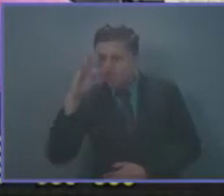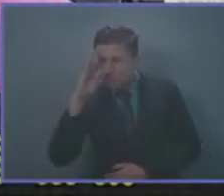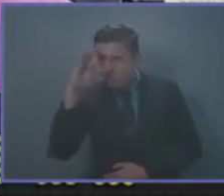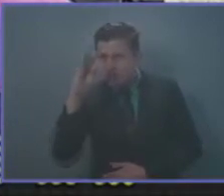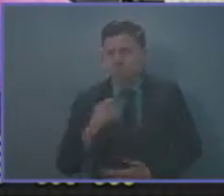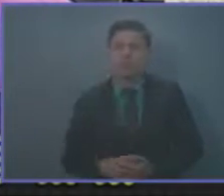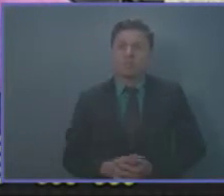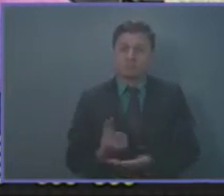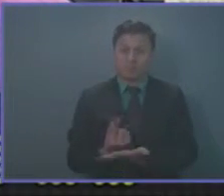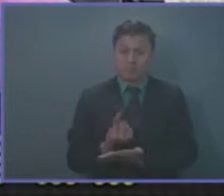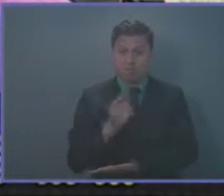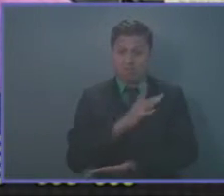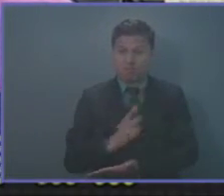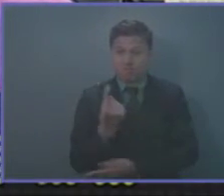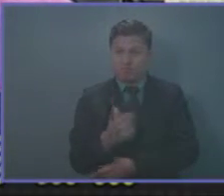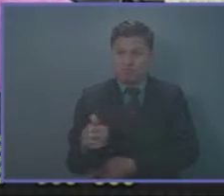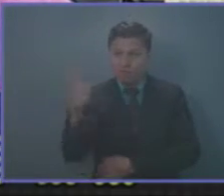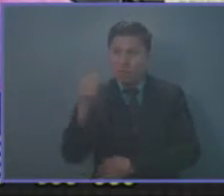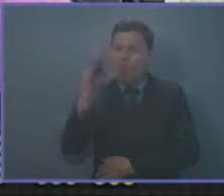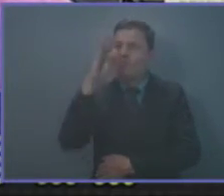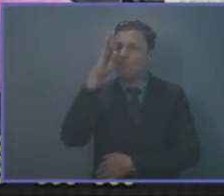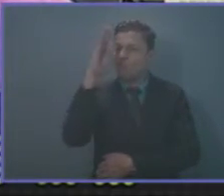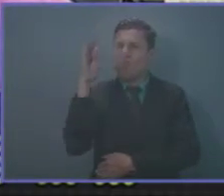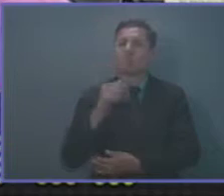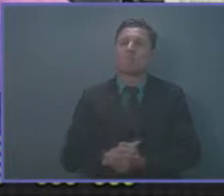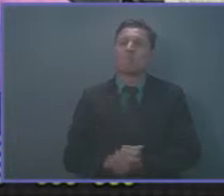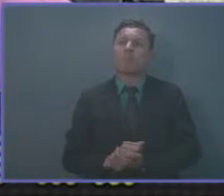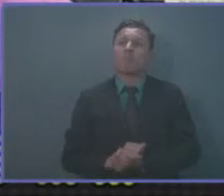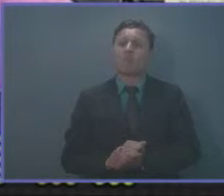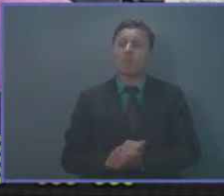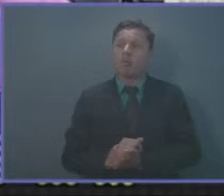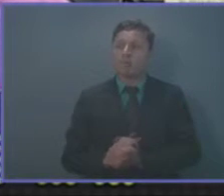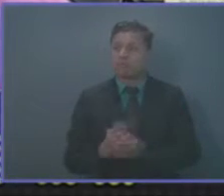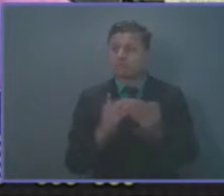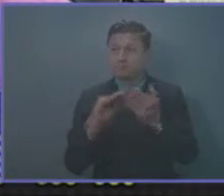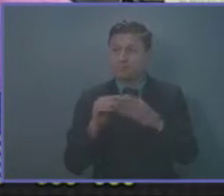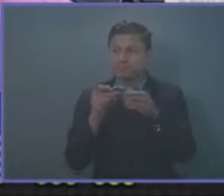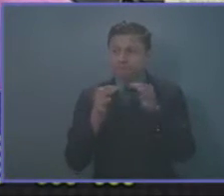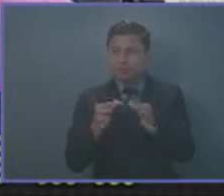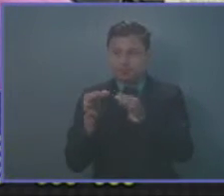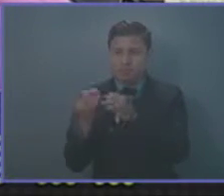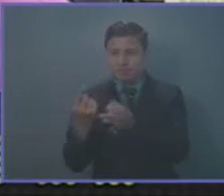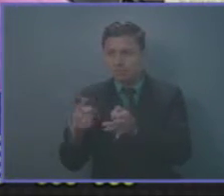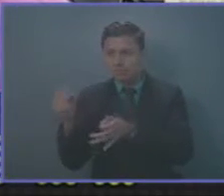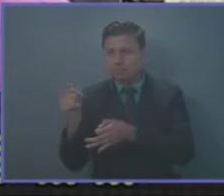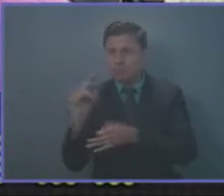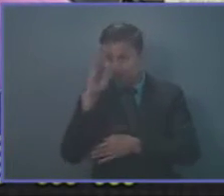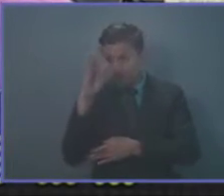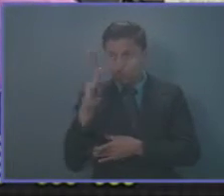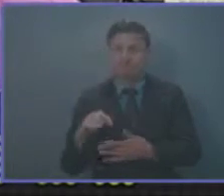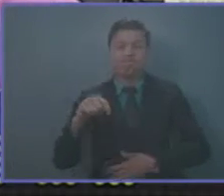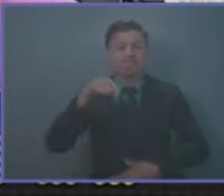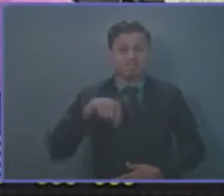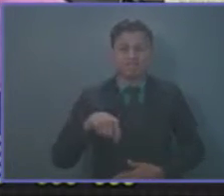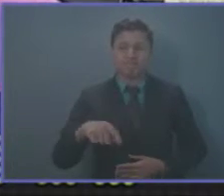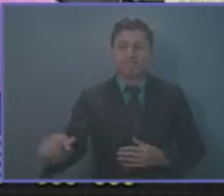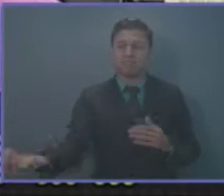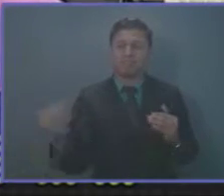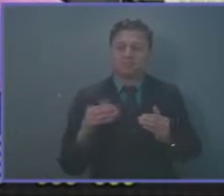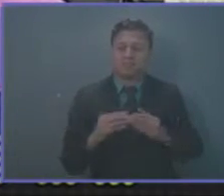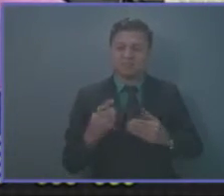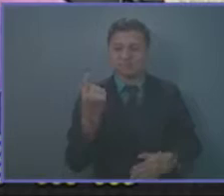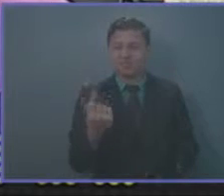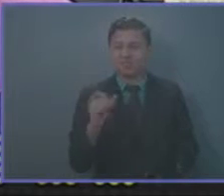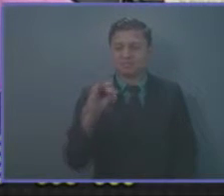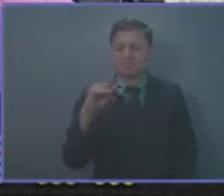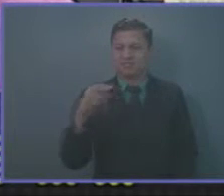al señor rector, a los señores decanos que nos acompañan. Hoy está con nosotros el ingeniero Juan